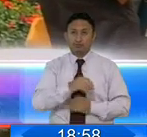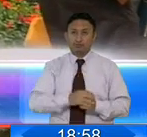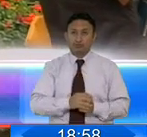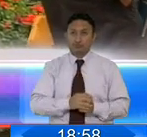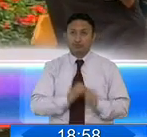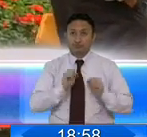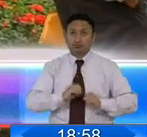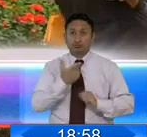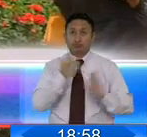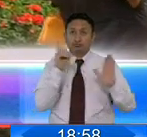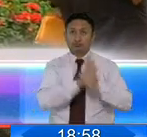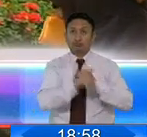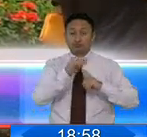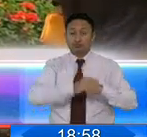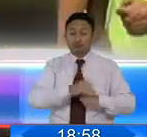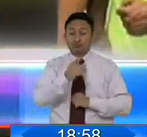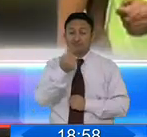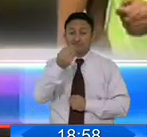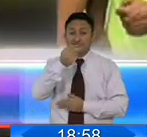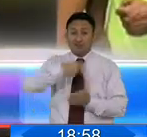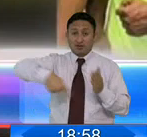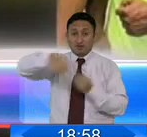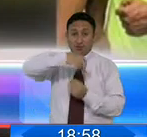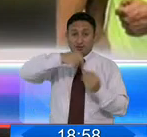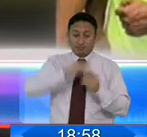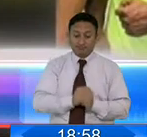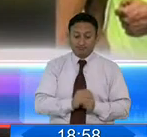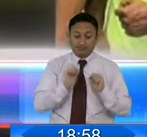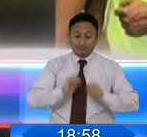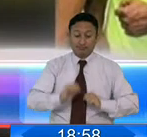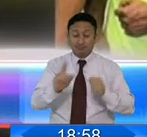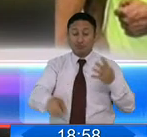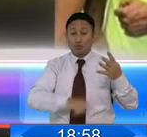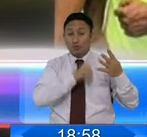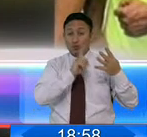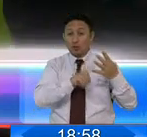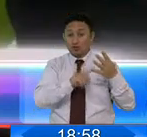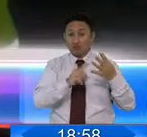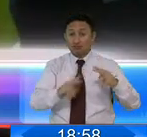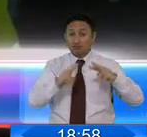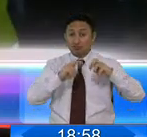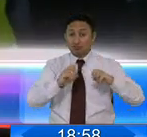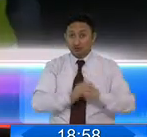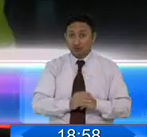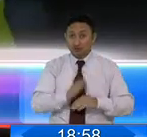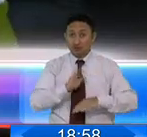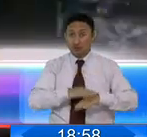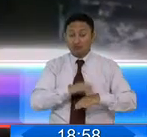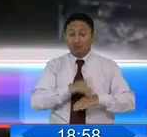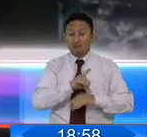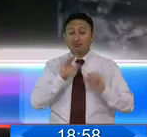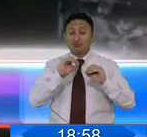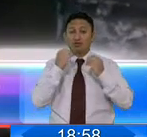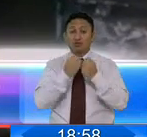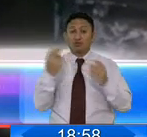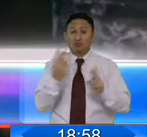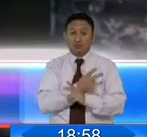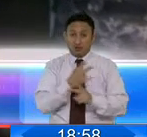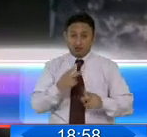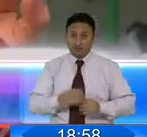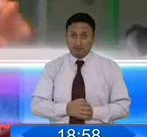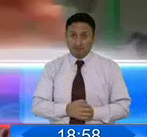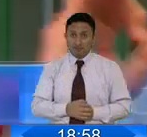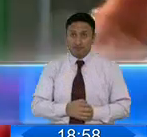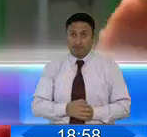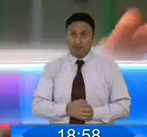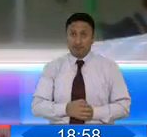de activos y existe una cuarta investigación por asociación ilícita. Nosotros no descansaremos